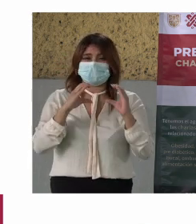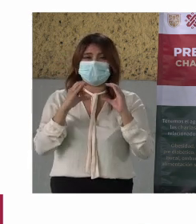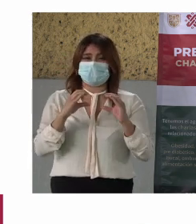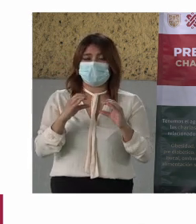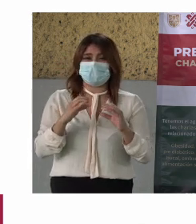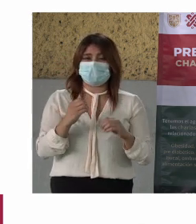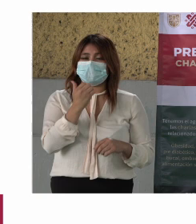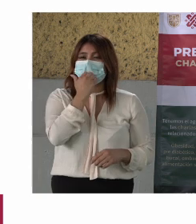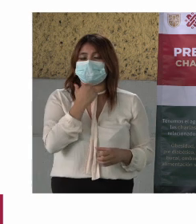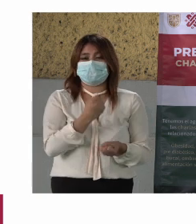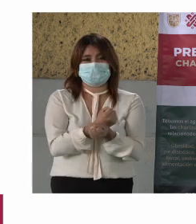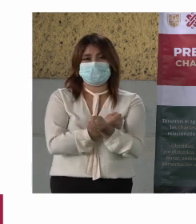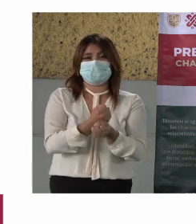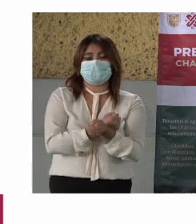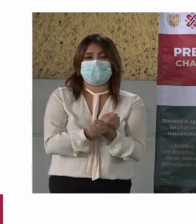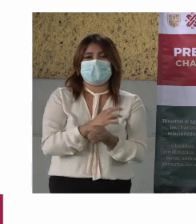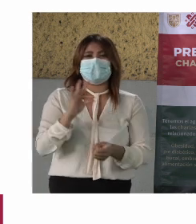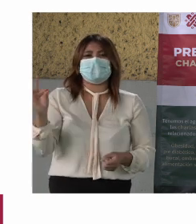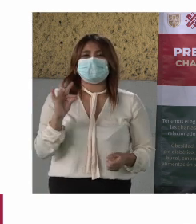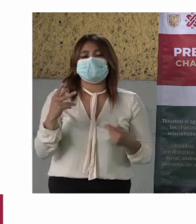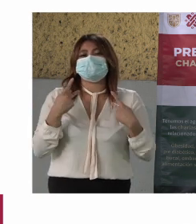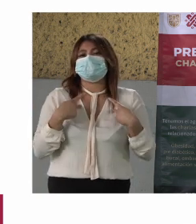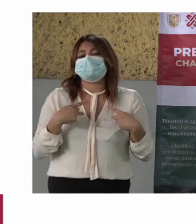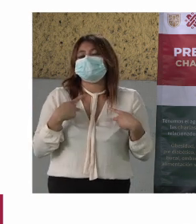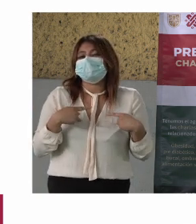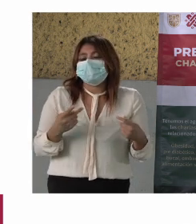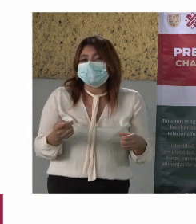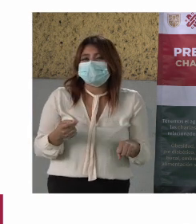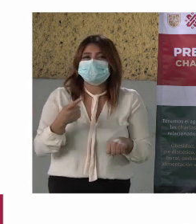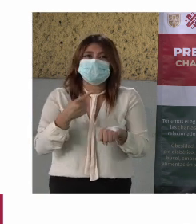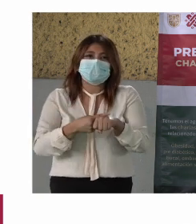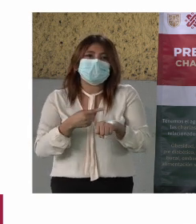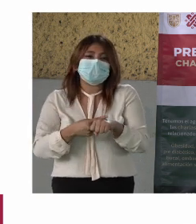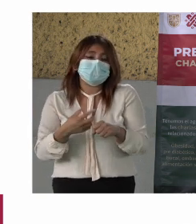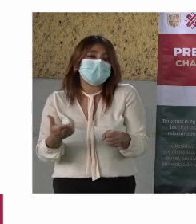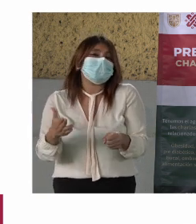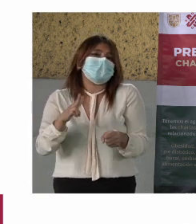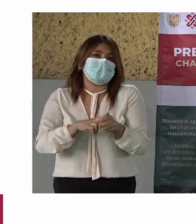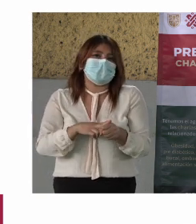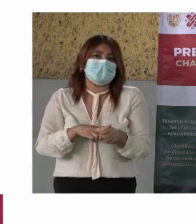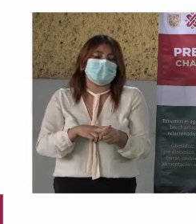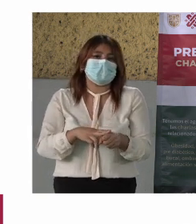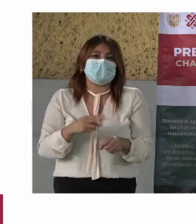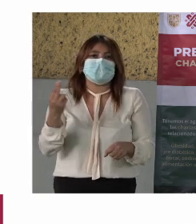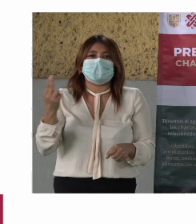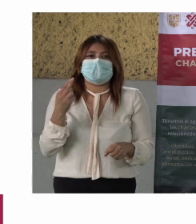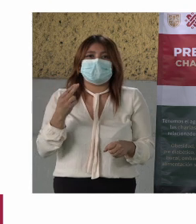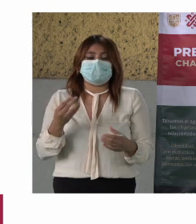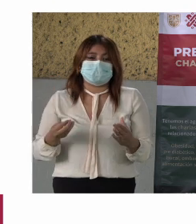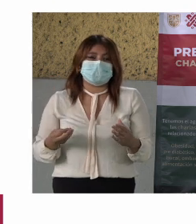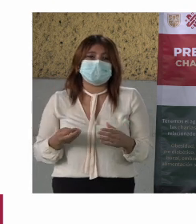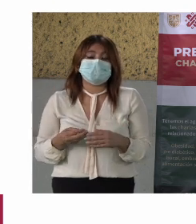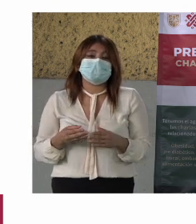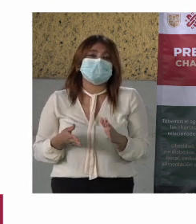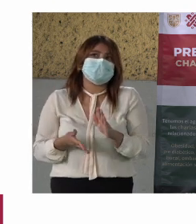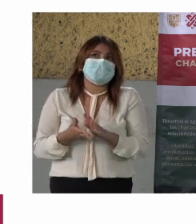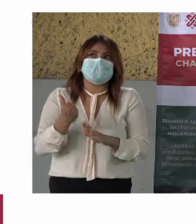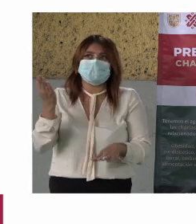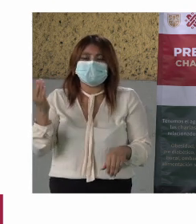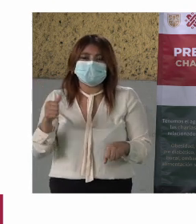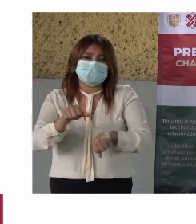Entonces, un paciente hospitalizado que a lo mejor hay que hacerles un procedimiento, que van a entrar a cirugía, que necesitamos que algún medicamento funcione mucho